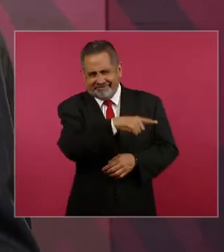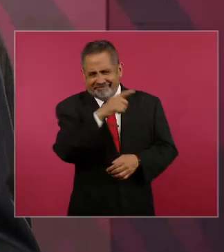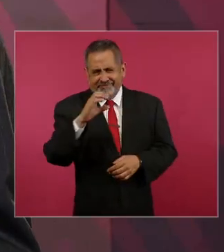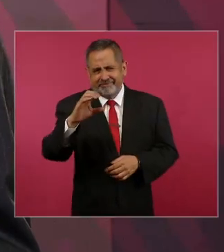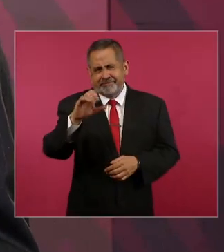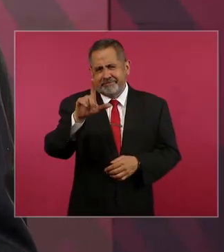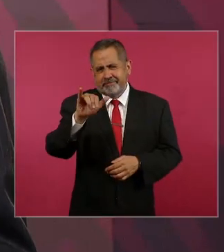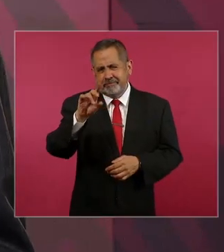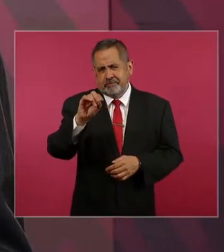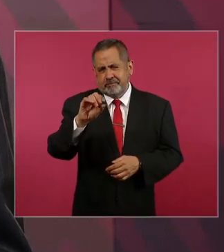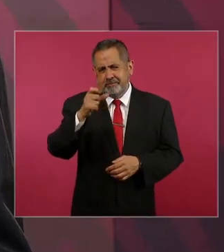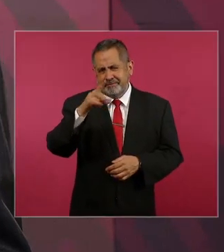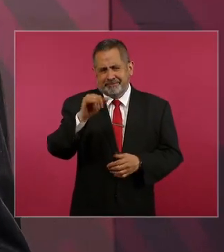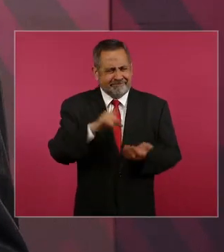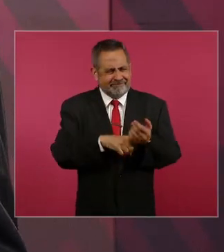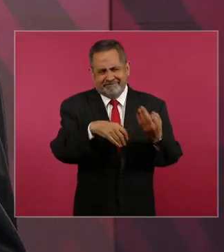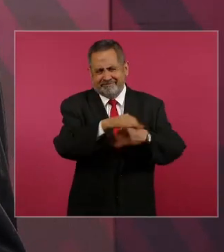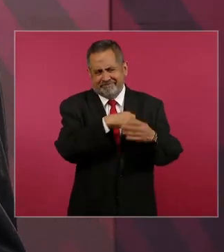González y todos esos